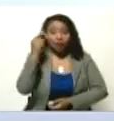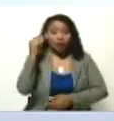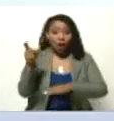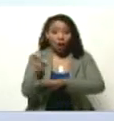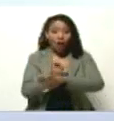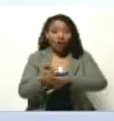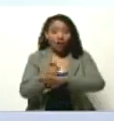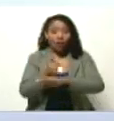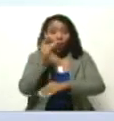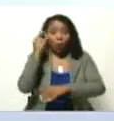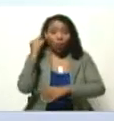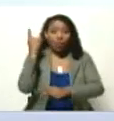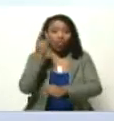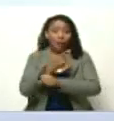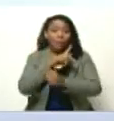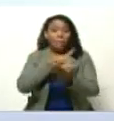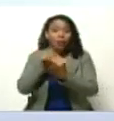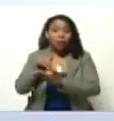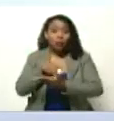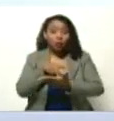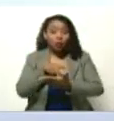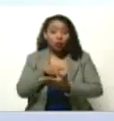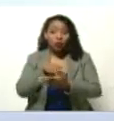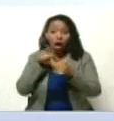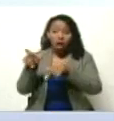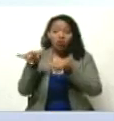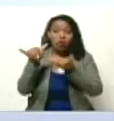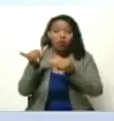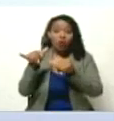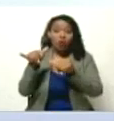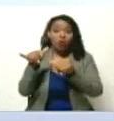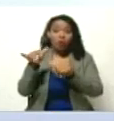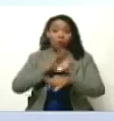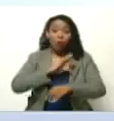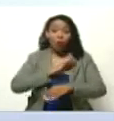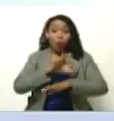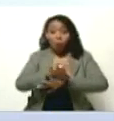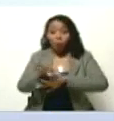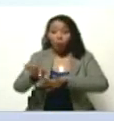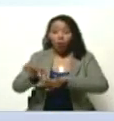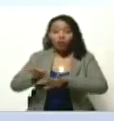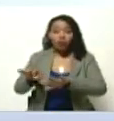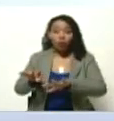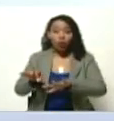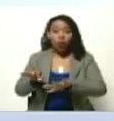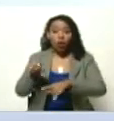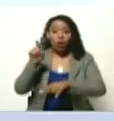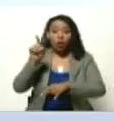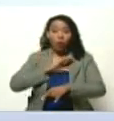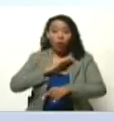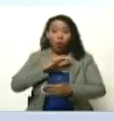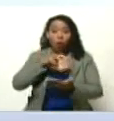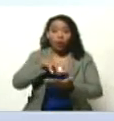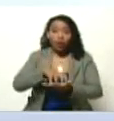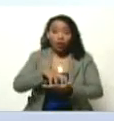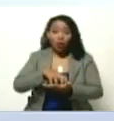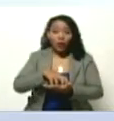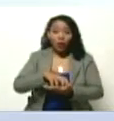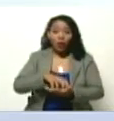gobernadores y gobernadoras deben postularse. Ellos son miembros natos de sus municipios y de sus estados y